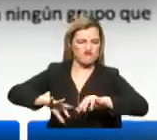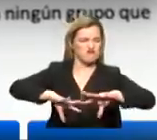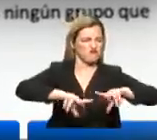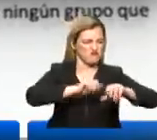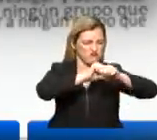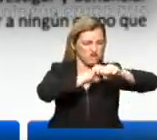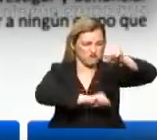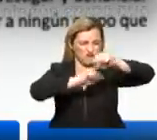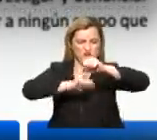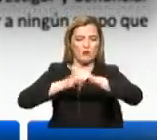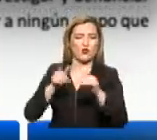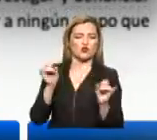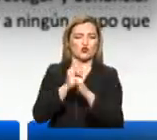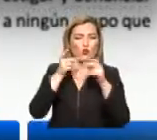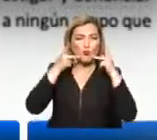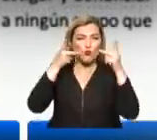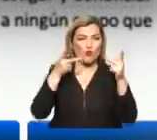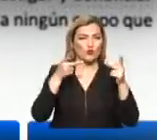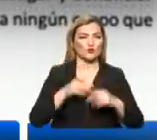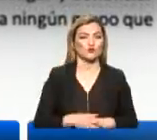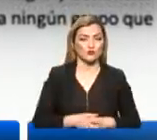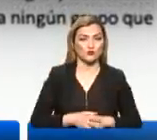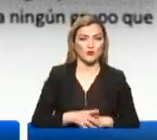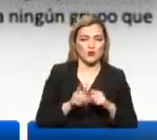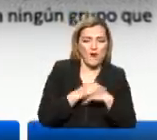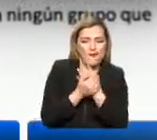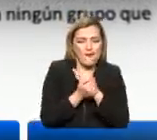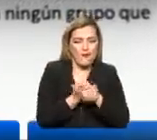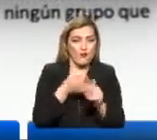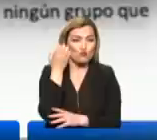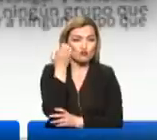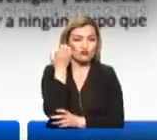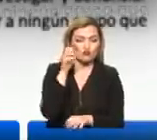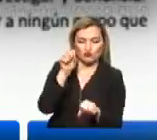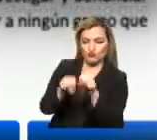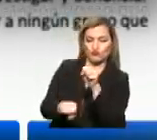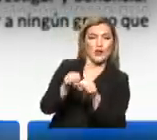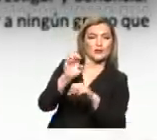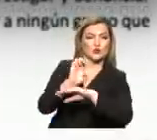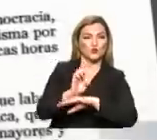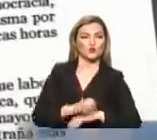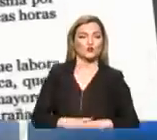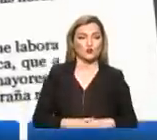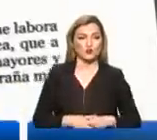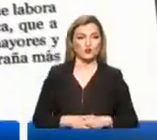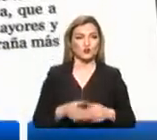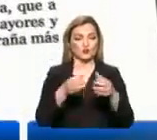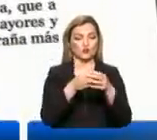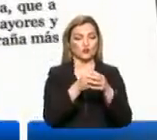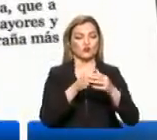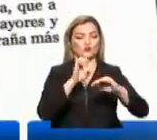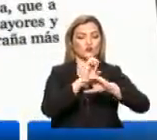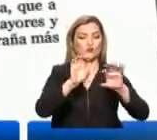han descubierto en varias entidades públicas que, aprovechándose del estado de emergencia, pretenden perjudicar a todos los ecuatorianos. Y la Asociación Ecuatoriana